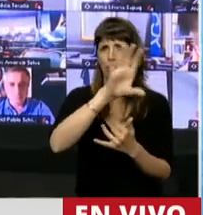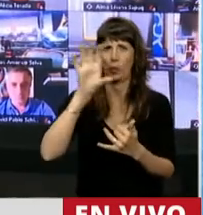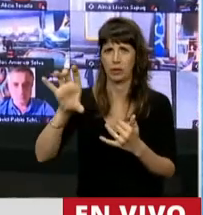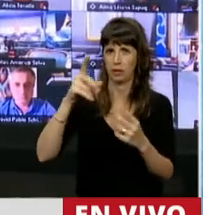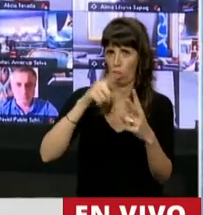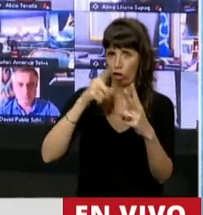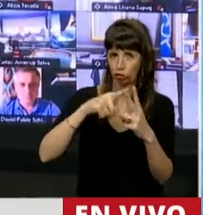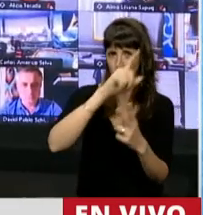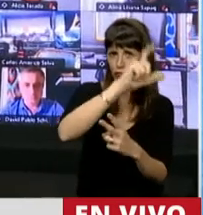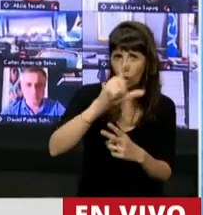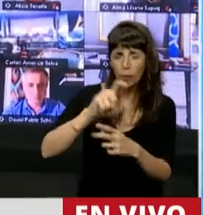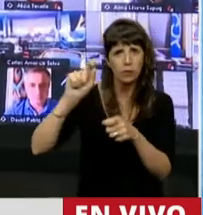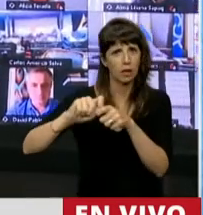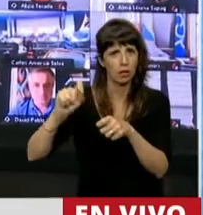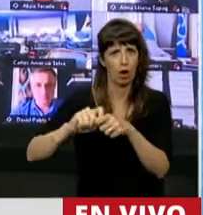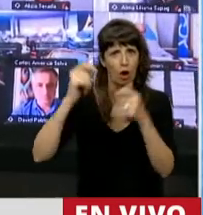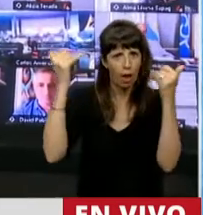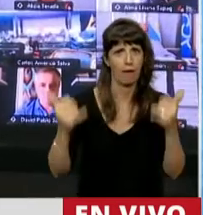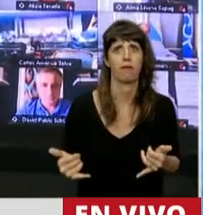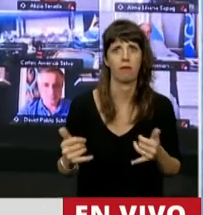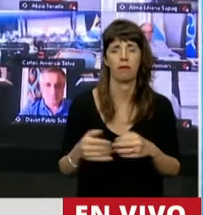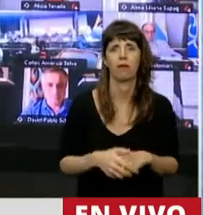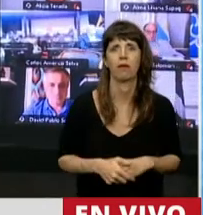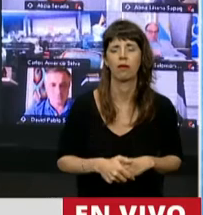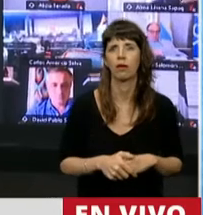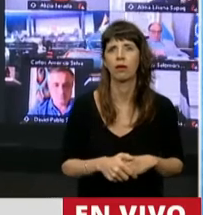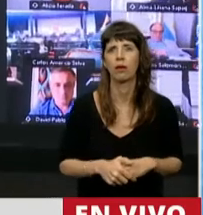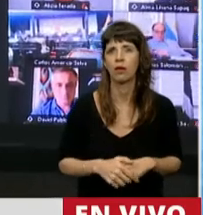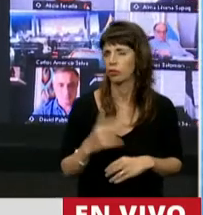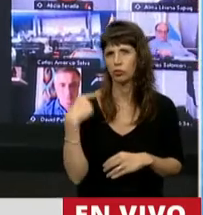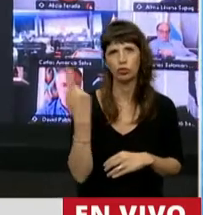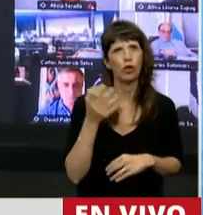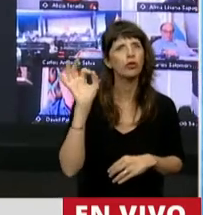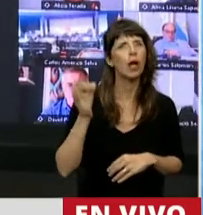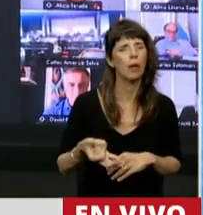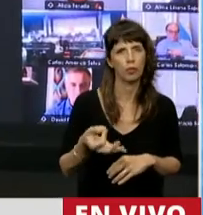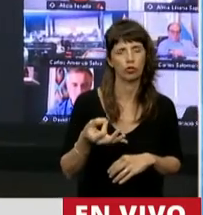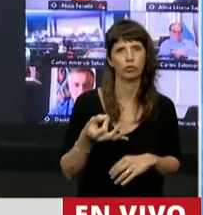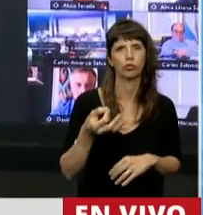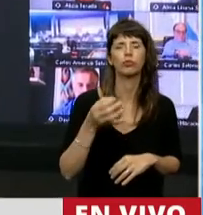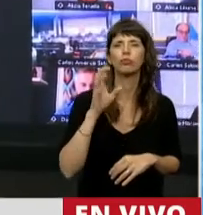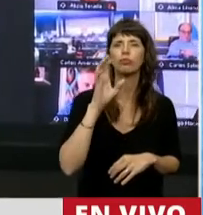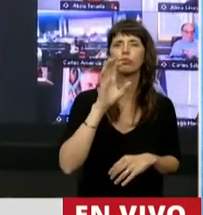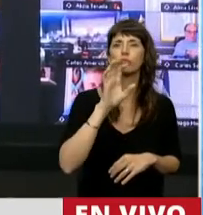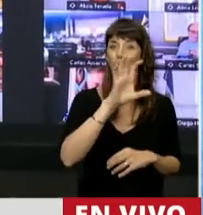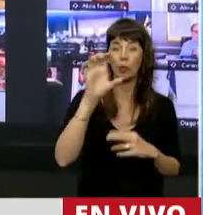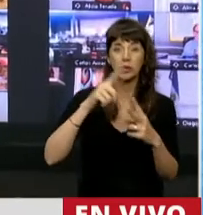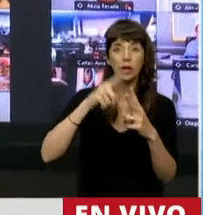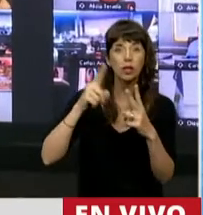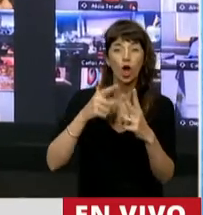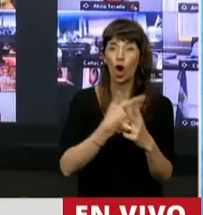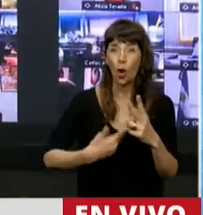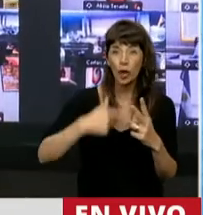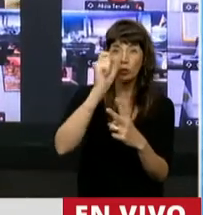santiago del estero todos sabemos que en dicha provincia los gobiernos locales han adoptado medidas que son